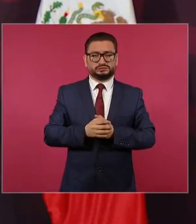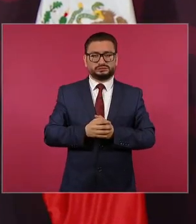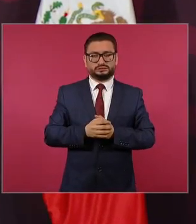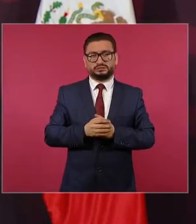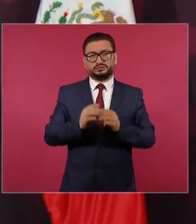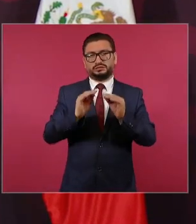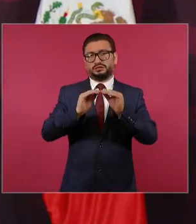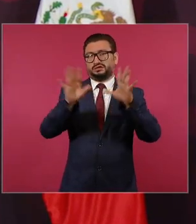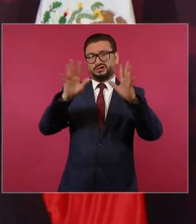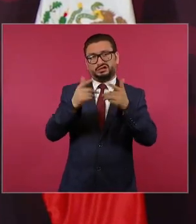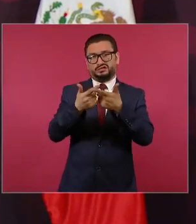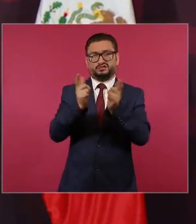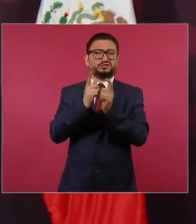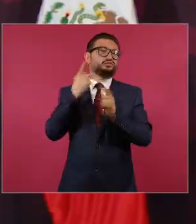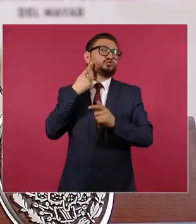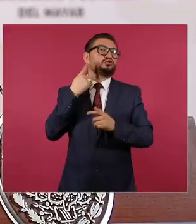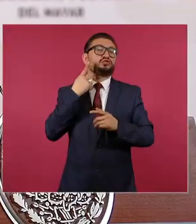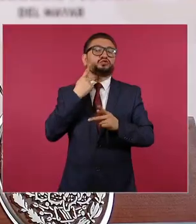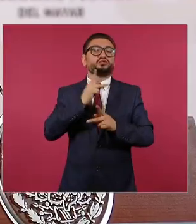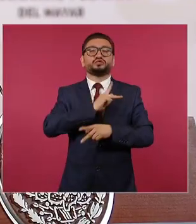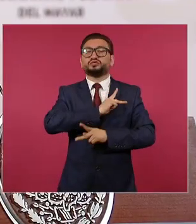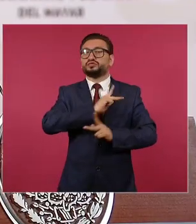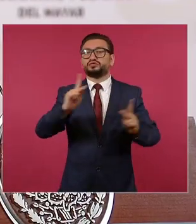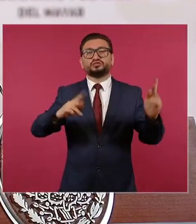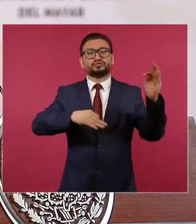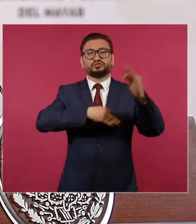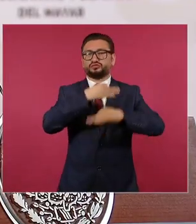desde luego políticos, todo,